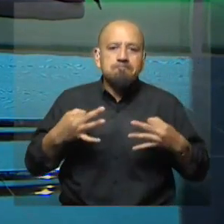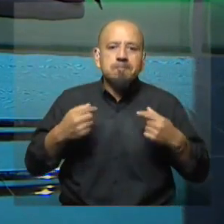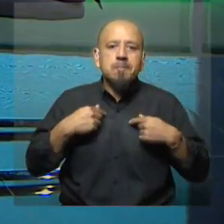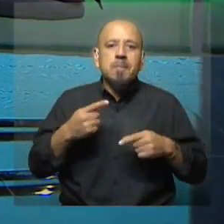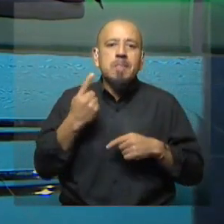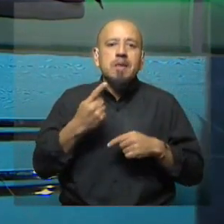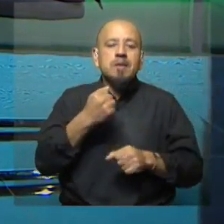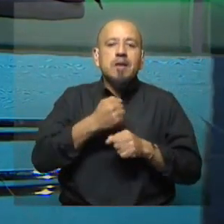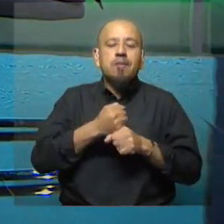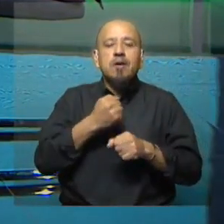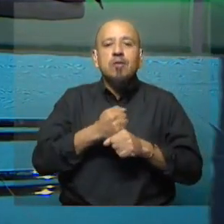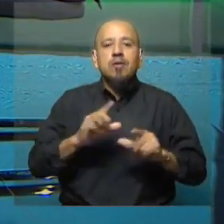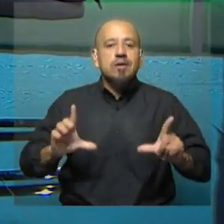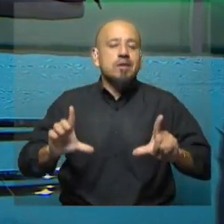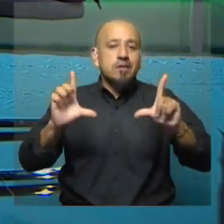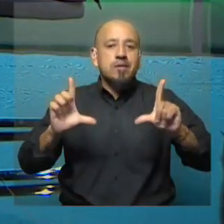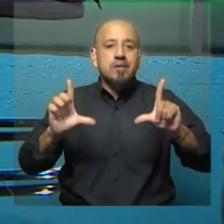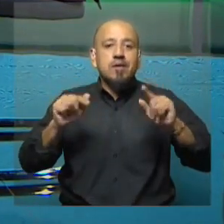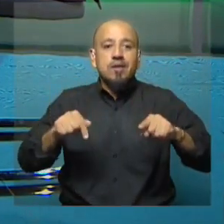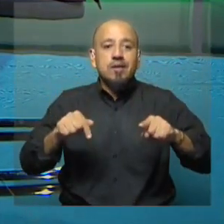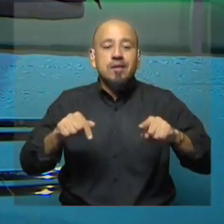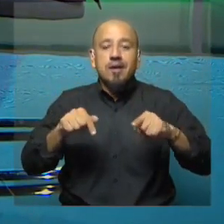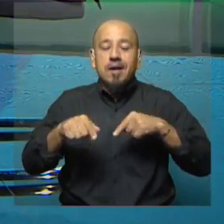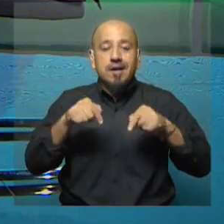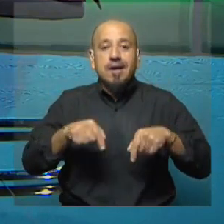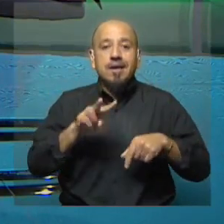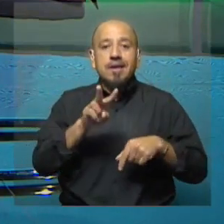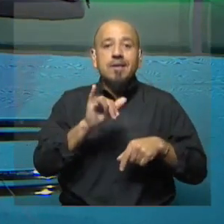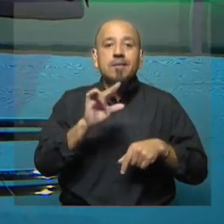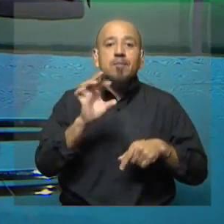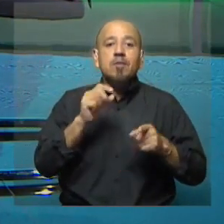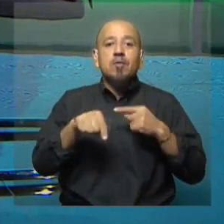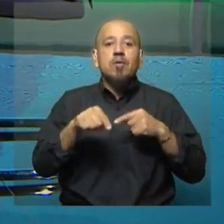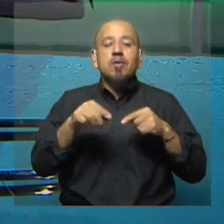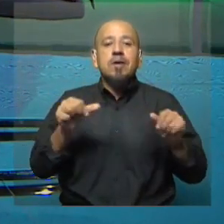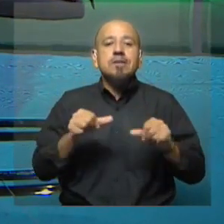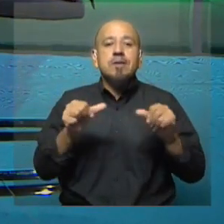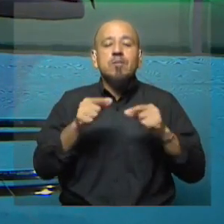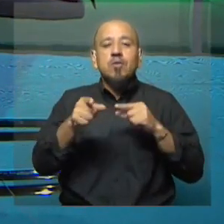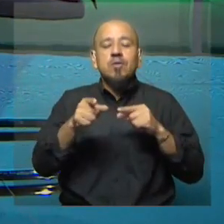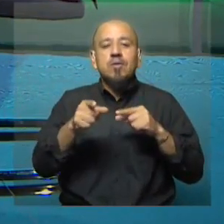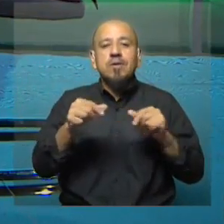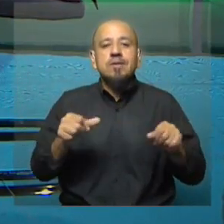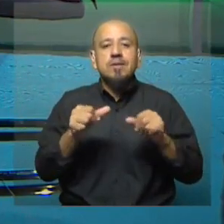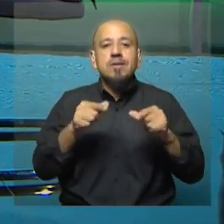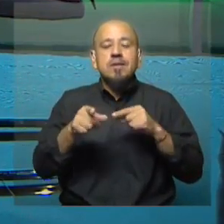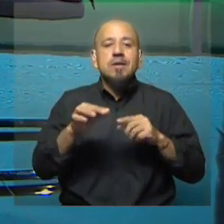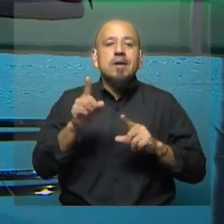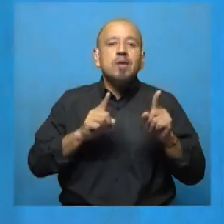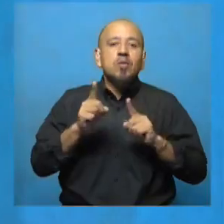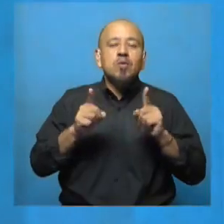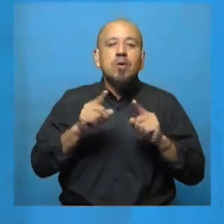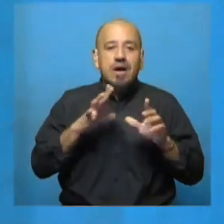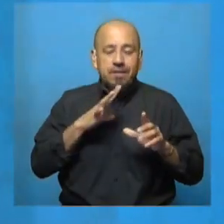primer trabajo audiovisual este en vivo este salíamos con ese programa que si bien teníamos algún espacio